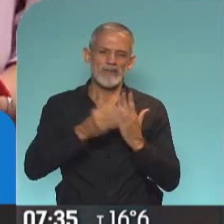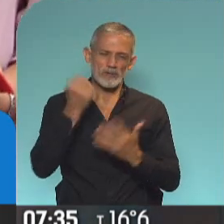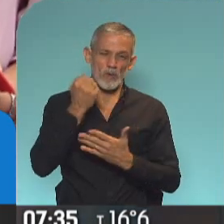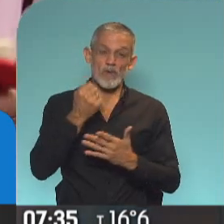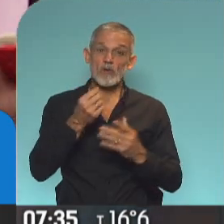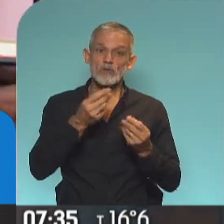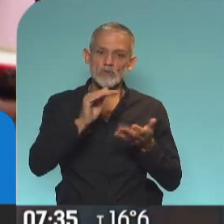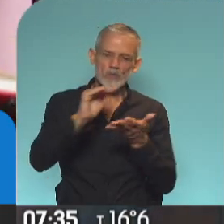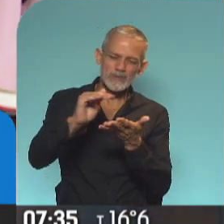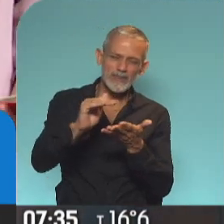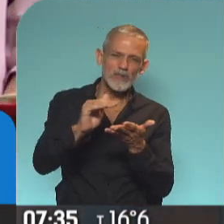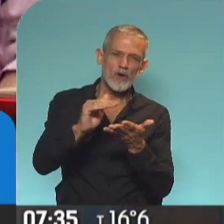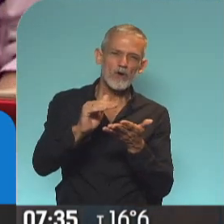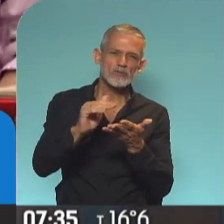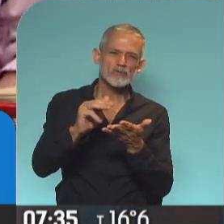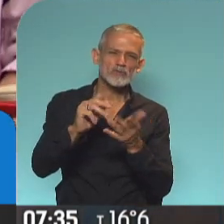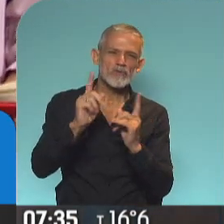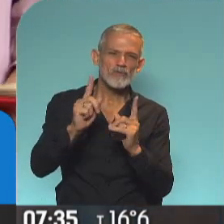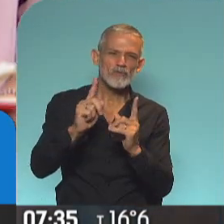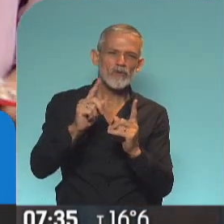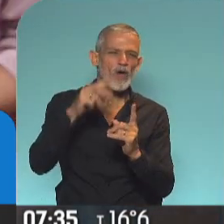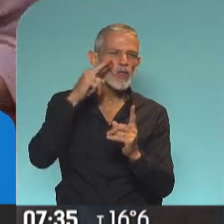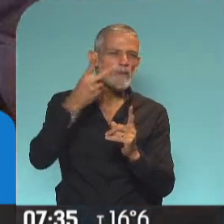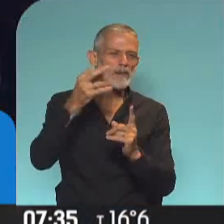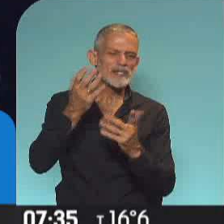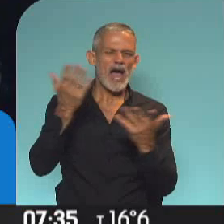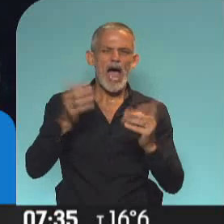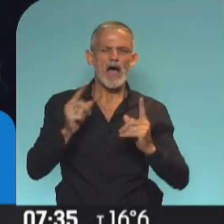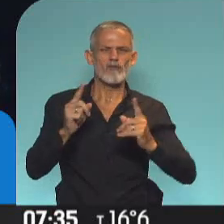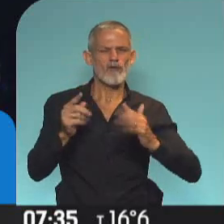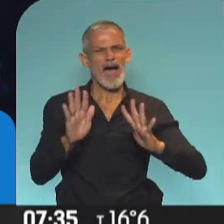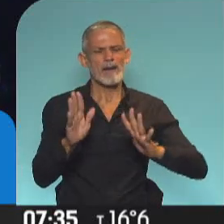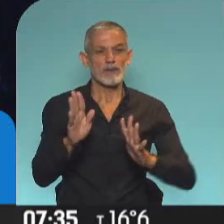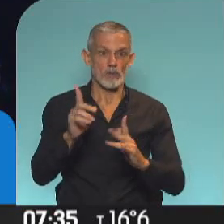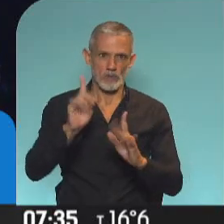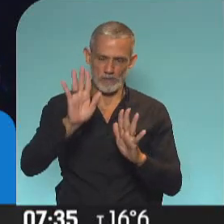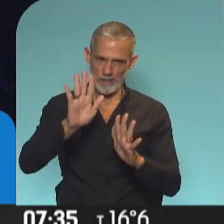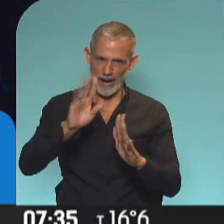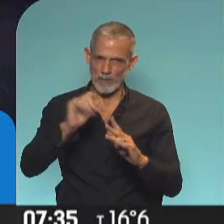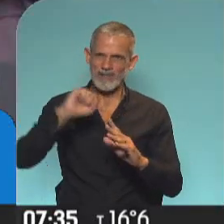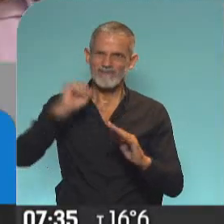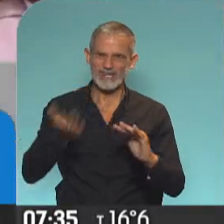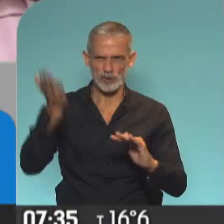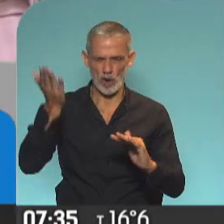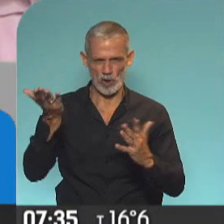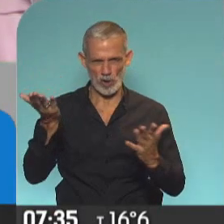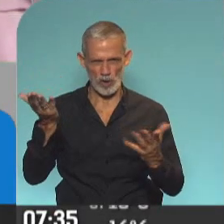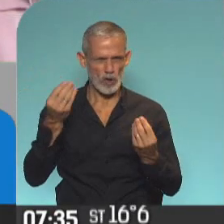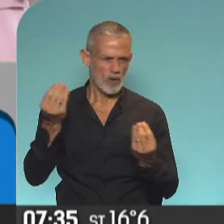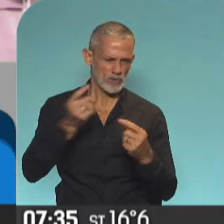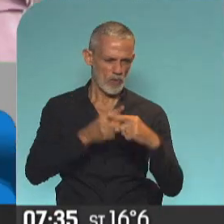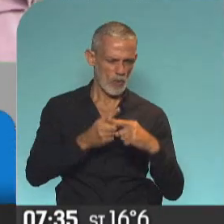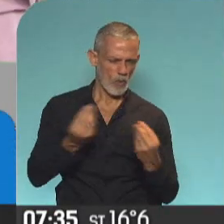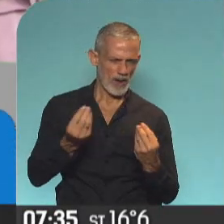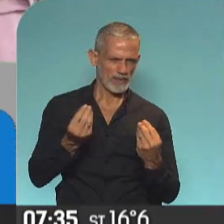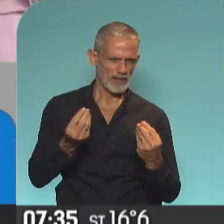van a mantener como estaban en el 2020. Y ahí uno dice: ah, bueno, se mantienen. Claro, pero hubo inflación. Claro. Entonces, en